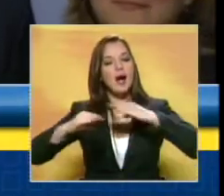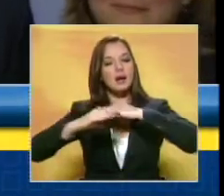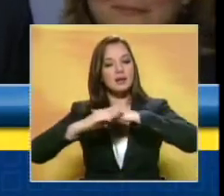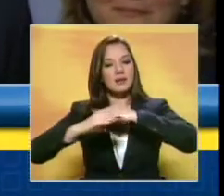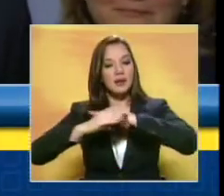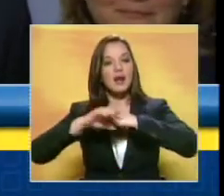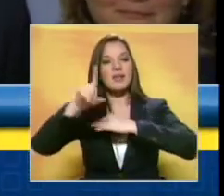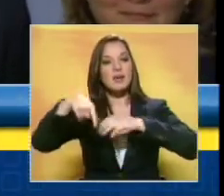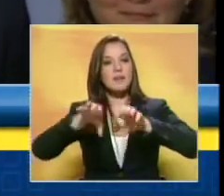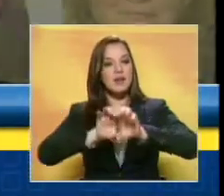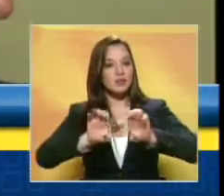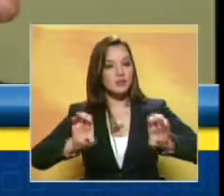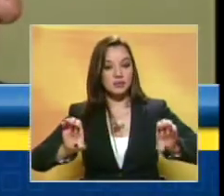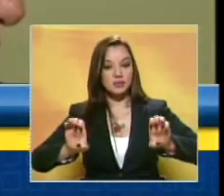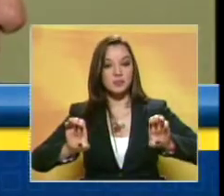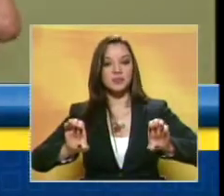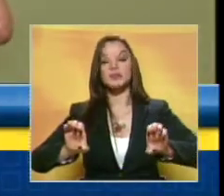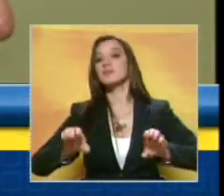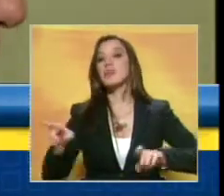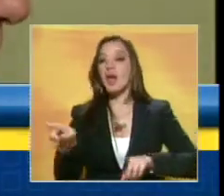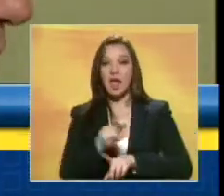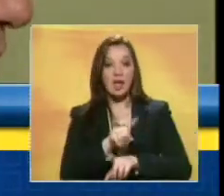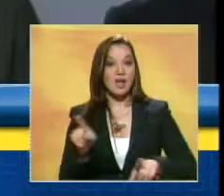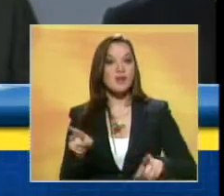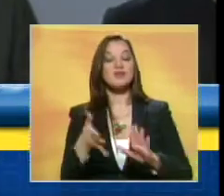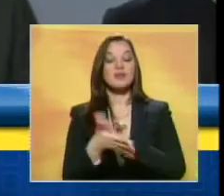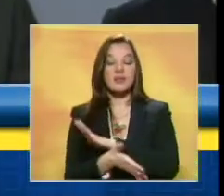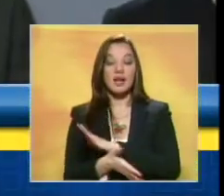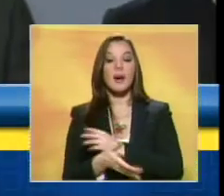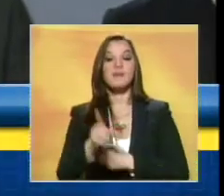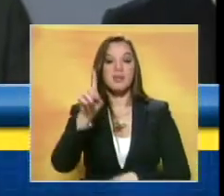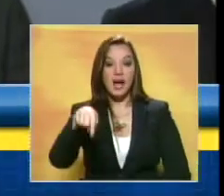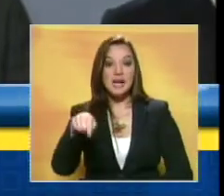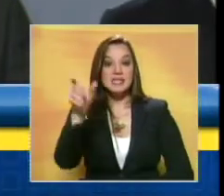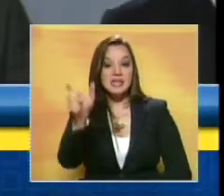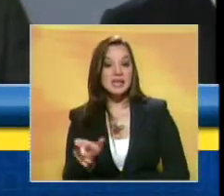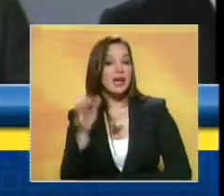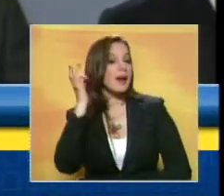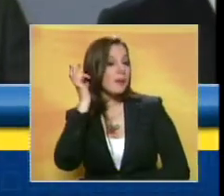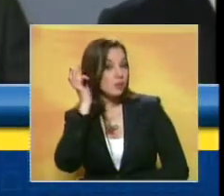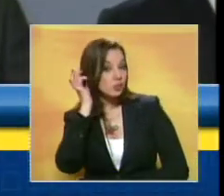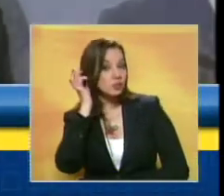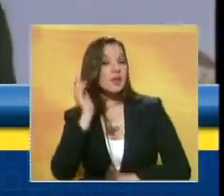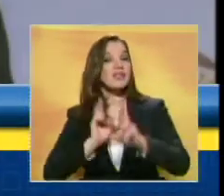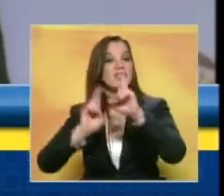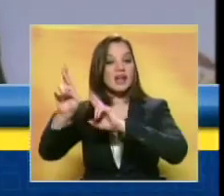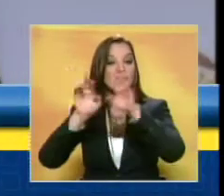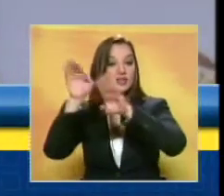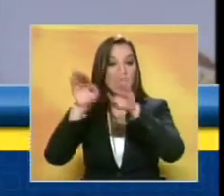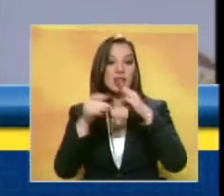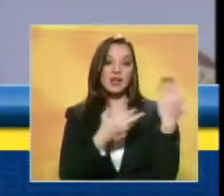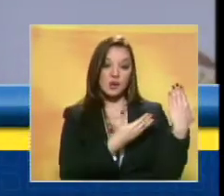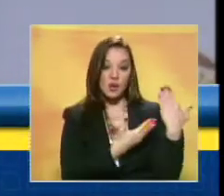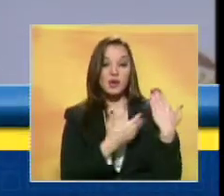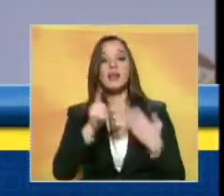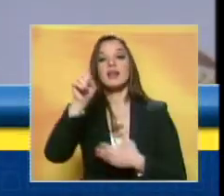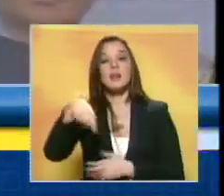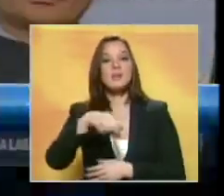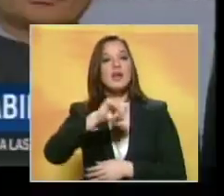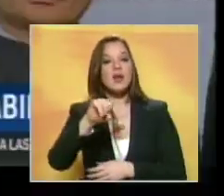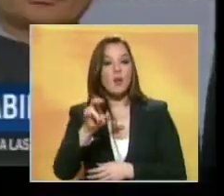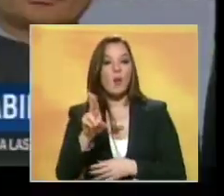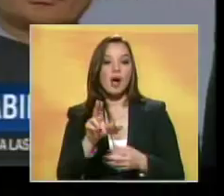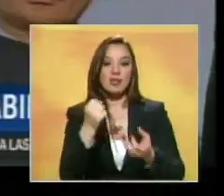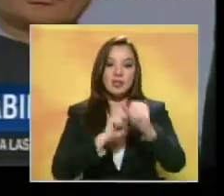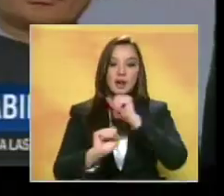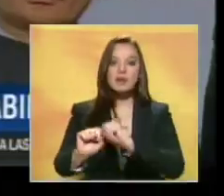Educación. Entre los ministros que se mantienen del gabinete anterior se encuentra María Ángela Holguín, de Relaciones Exteriores, y Juan Carlos Pinzón, de